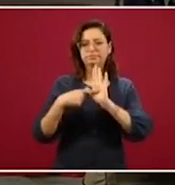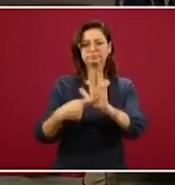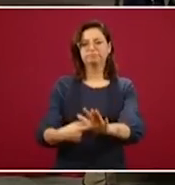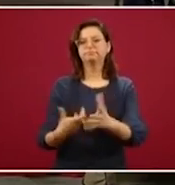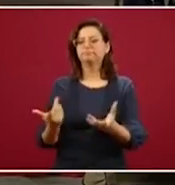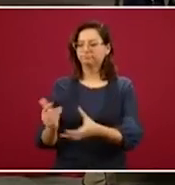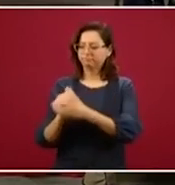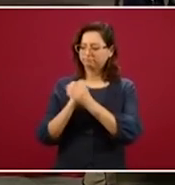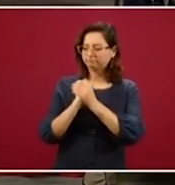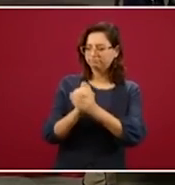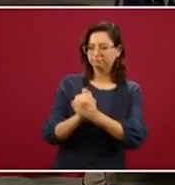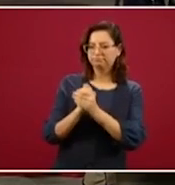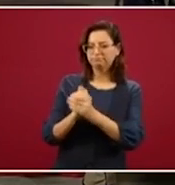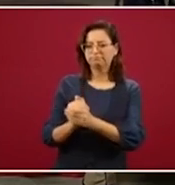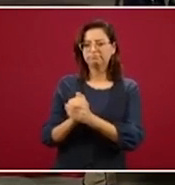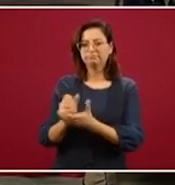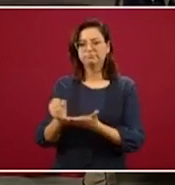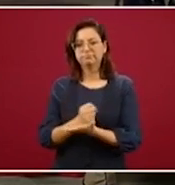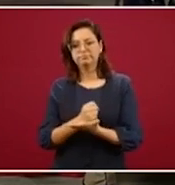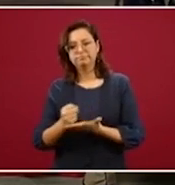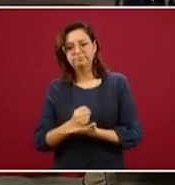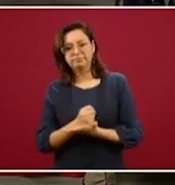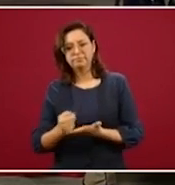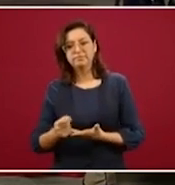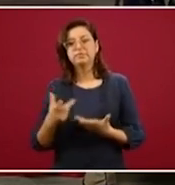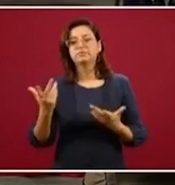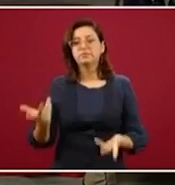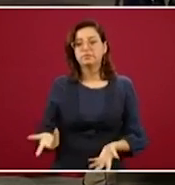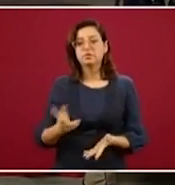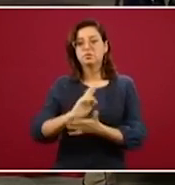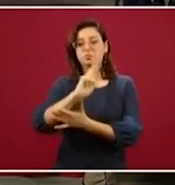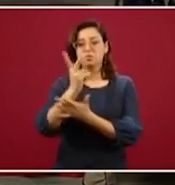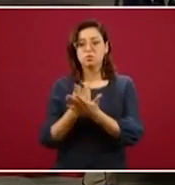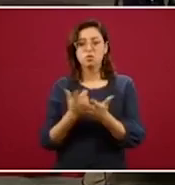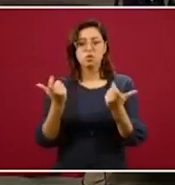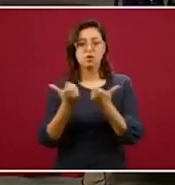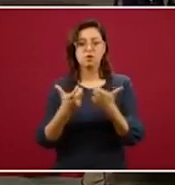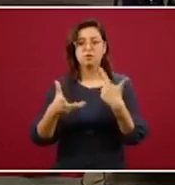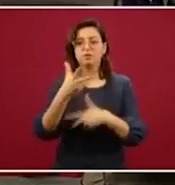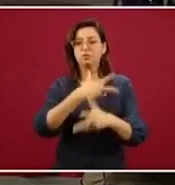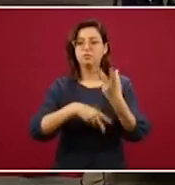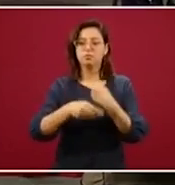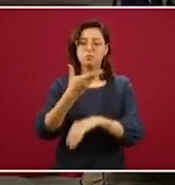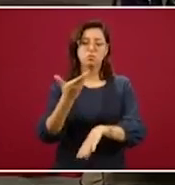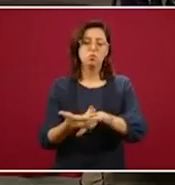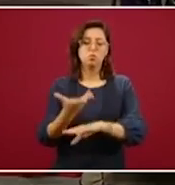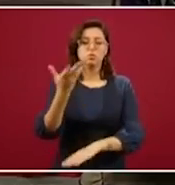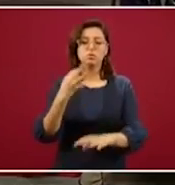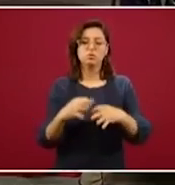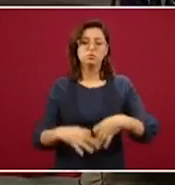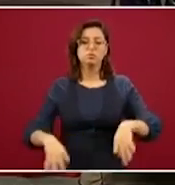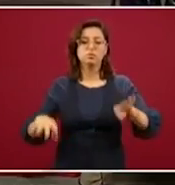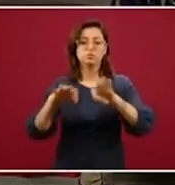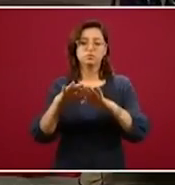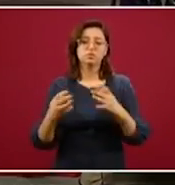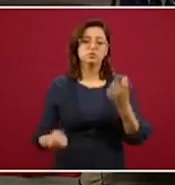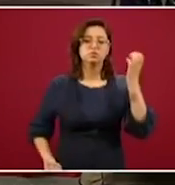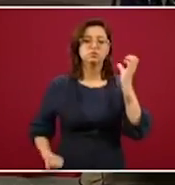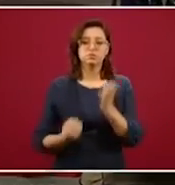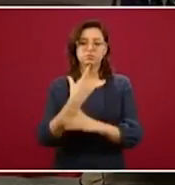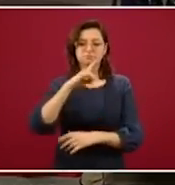que como bien mencionan, es uno de los programas económicos más importantes que tenemos en esta nueva